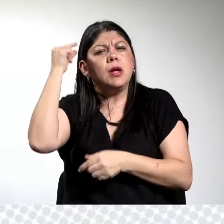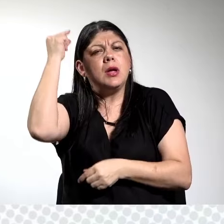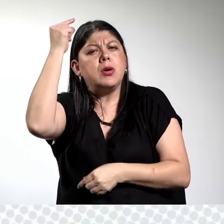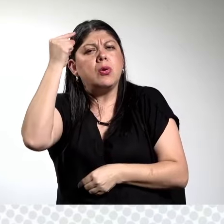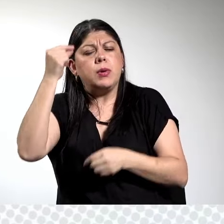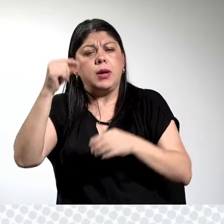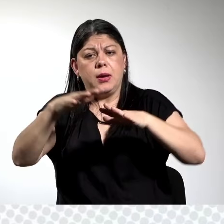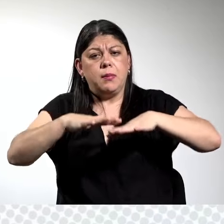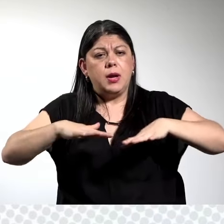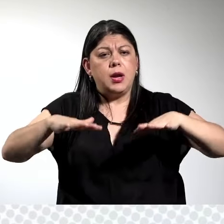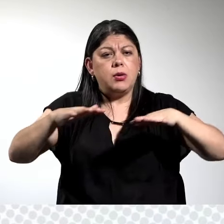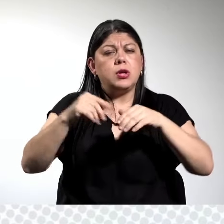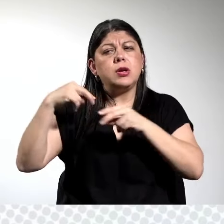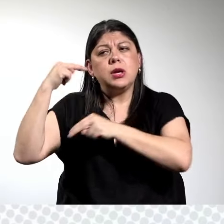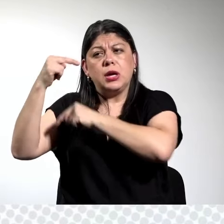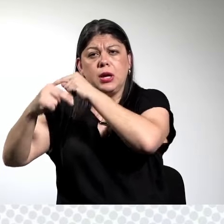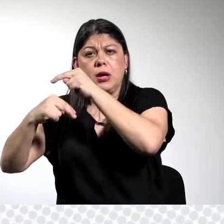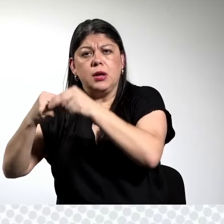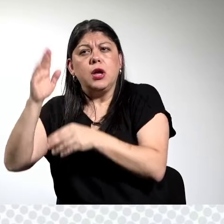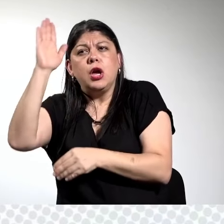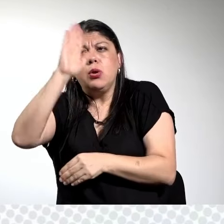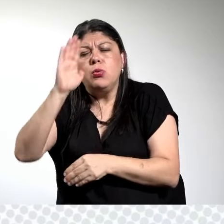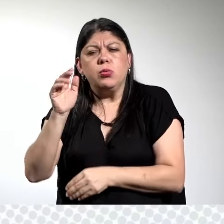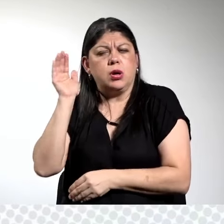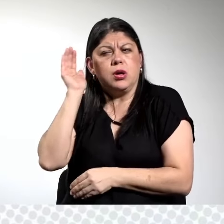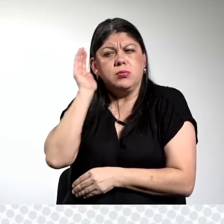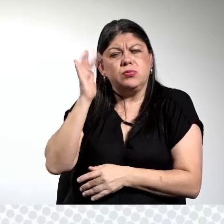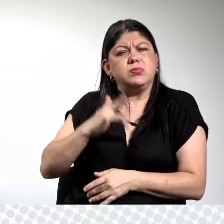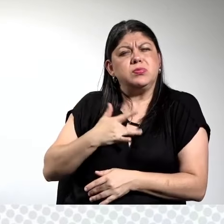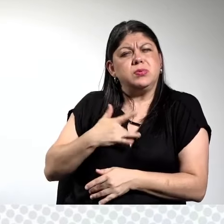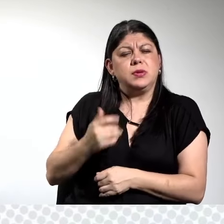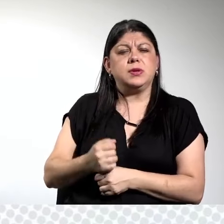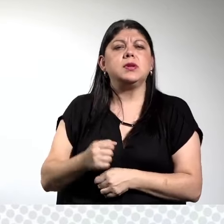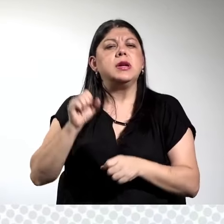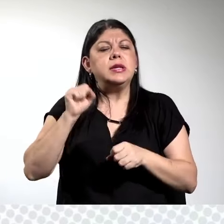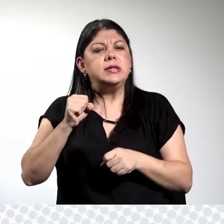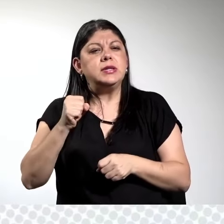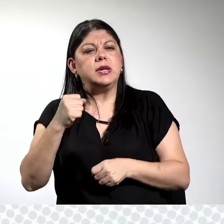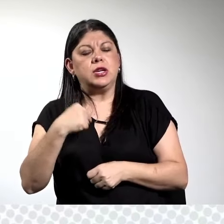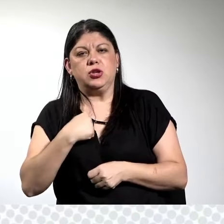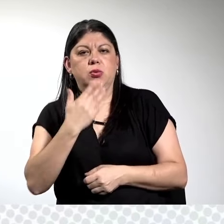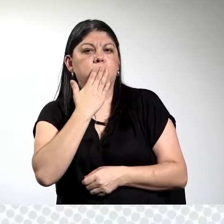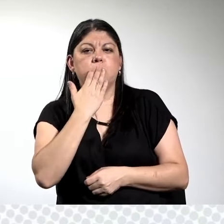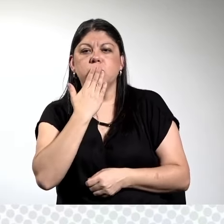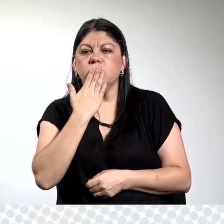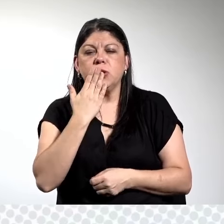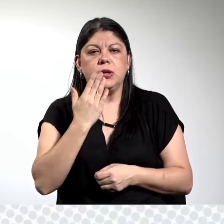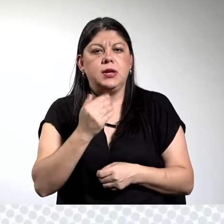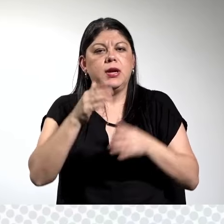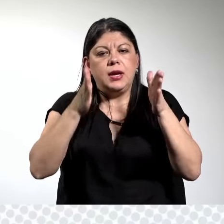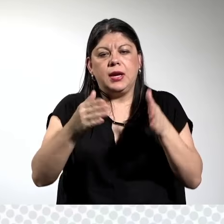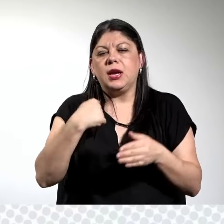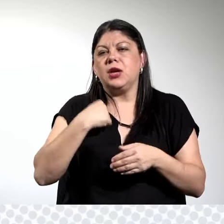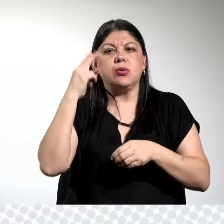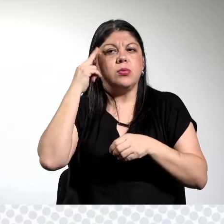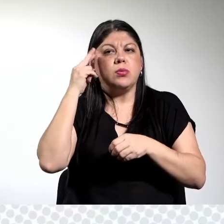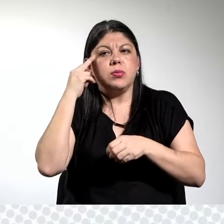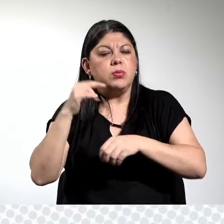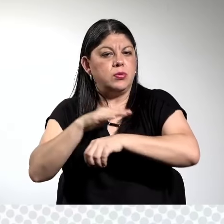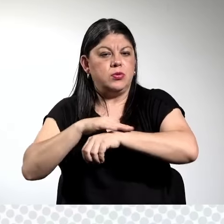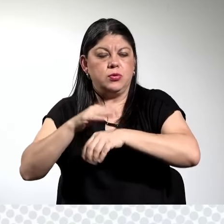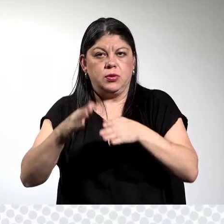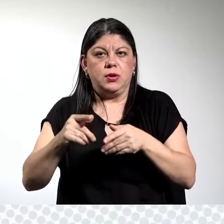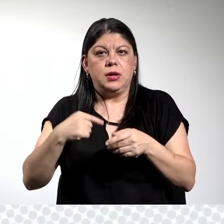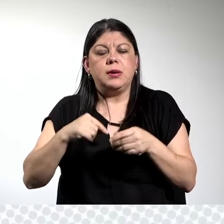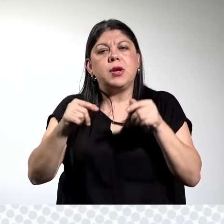para territorios que históricamente no se han sentido escuchados? Sí, yo ni soy indígena ni soy negro, y los grandes problemas que han vivido